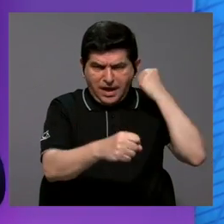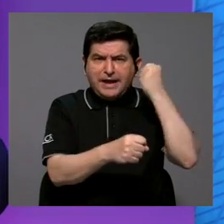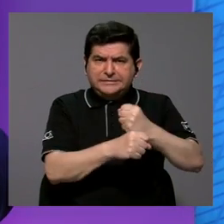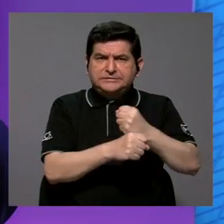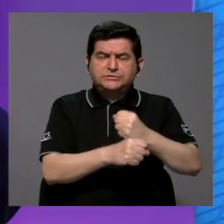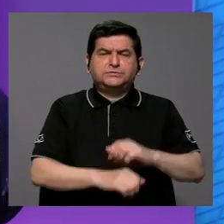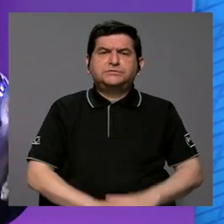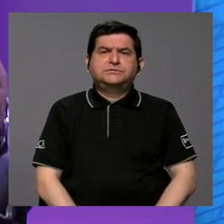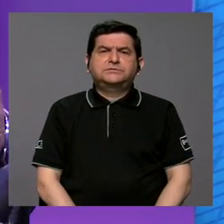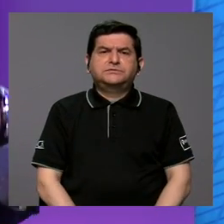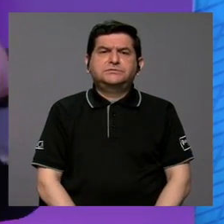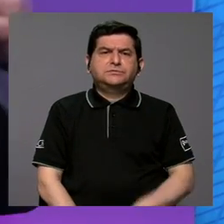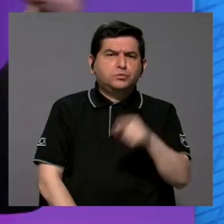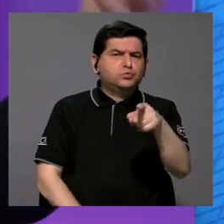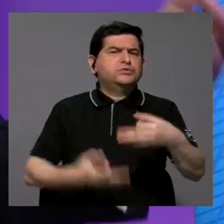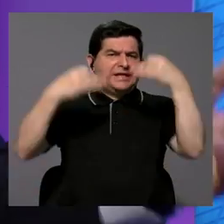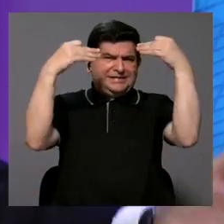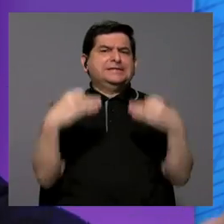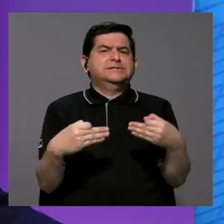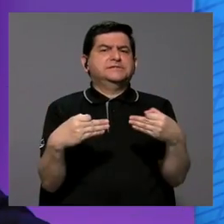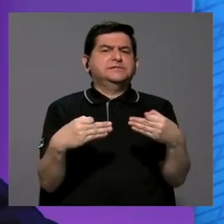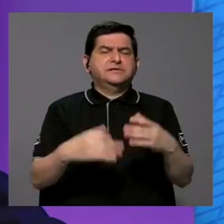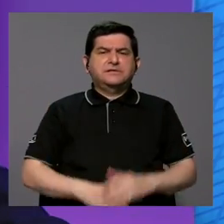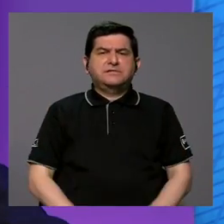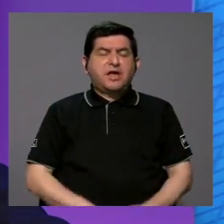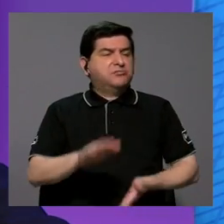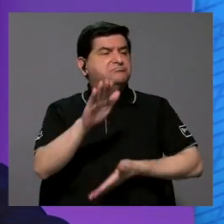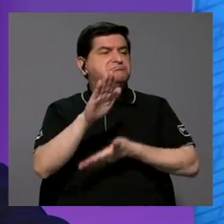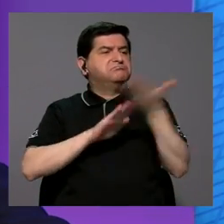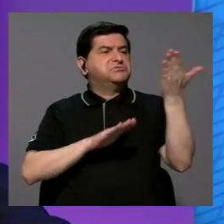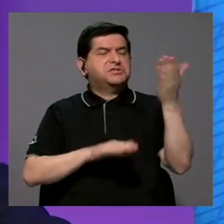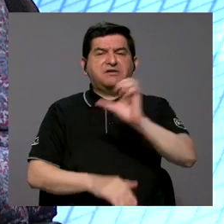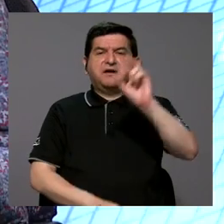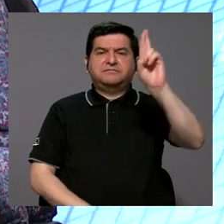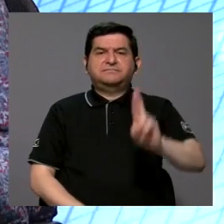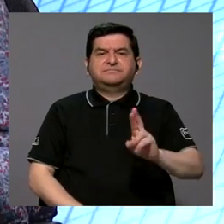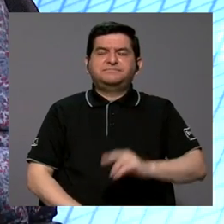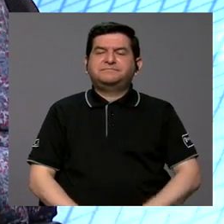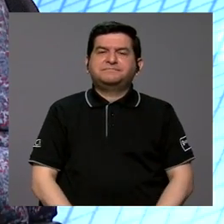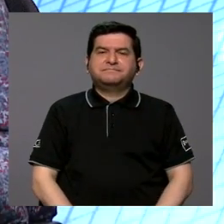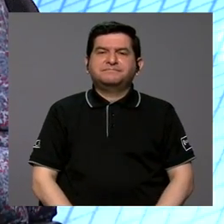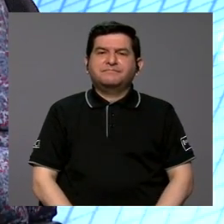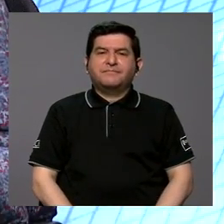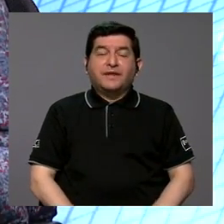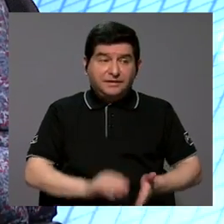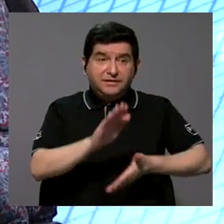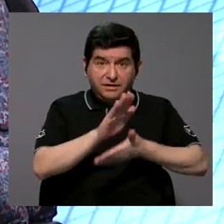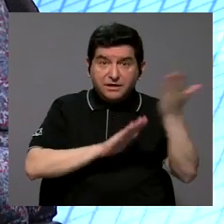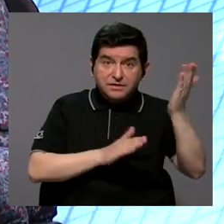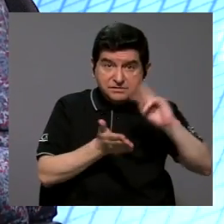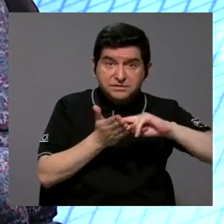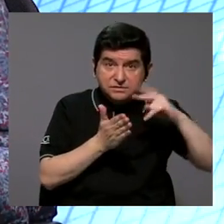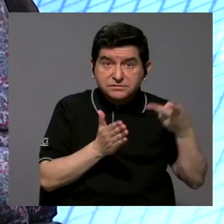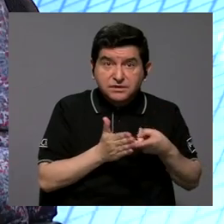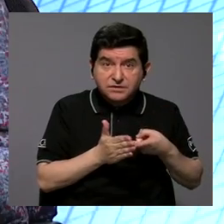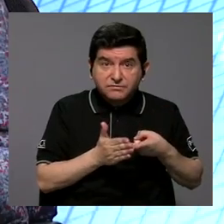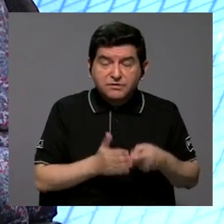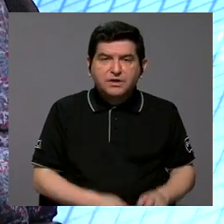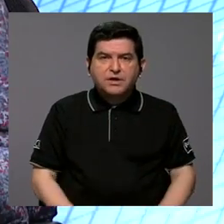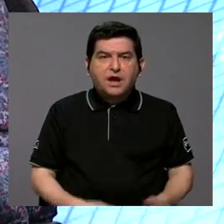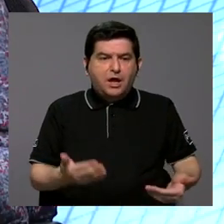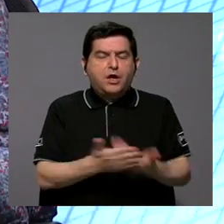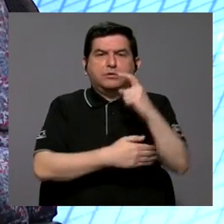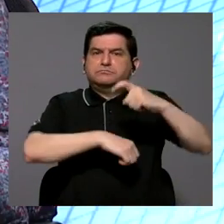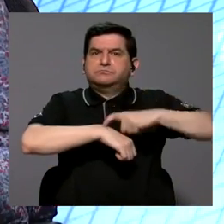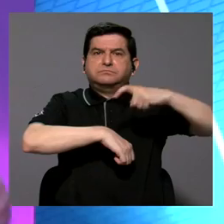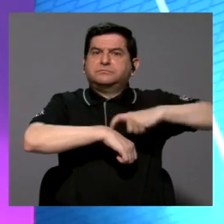después, tomás la decisión de irte de Costa Rica. Y ese ir significó obviamente una